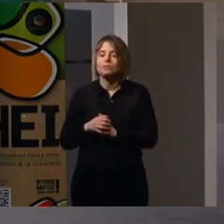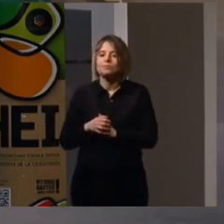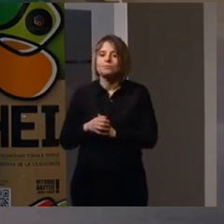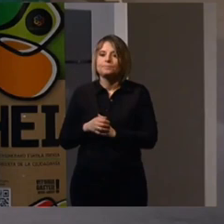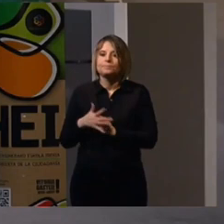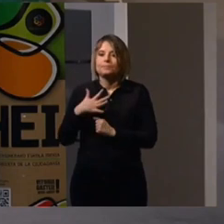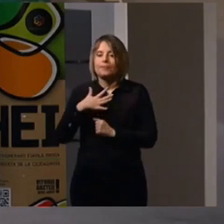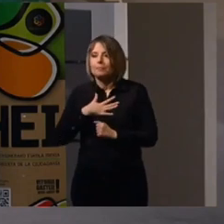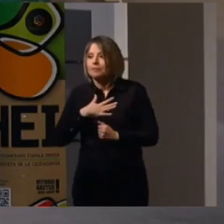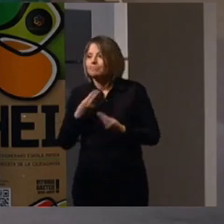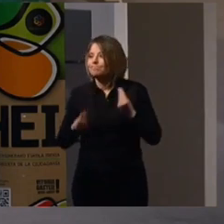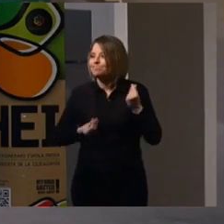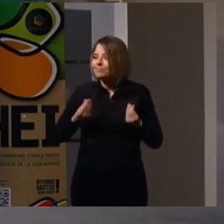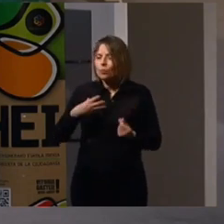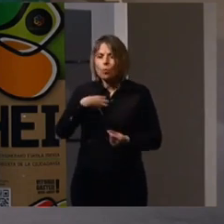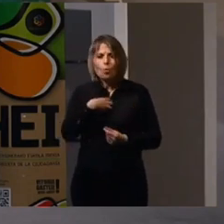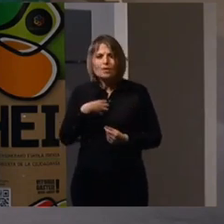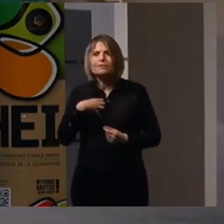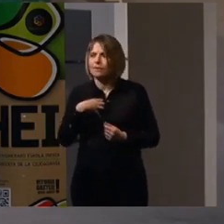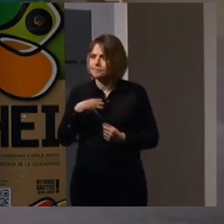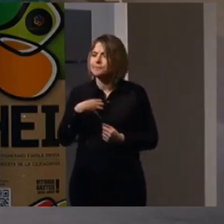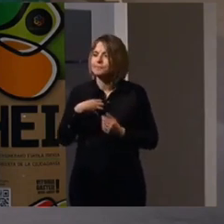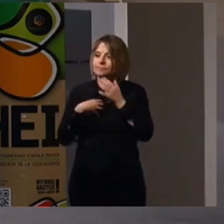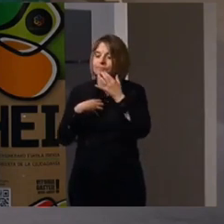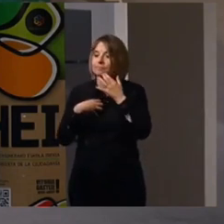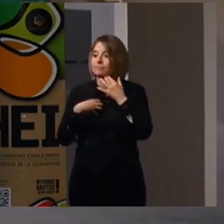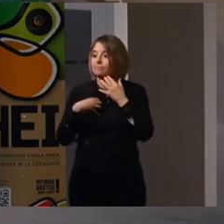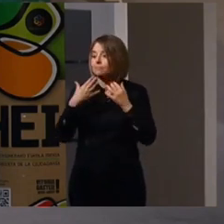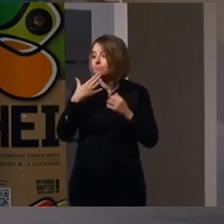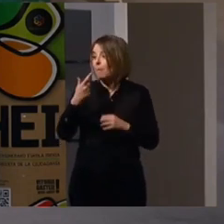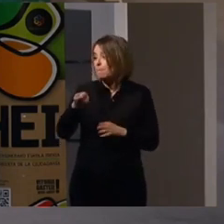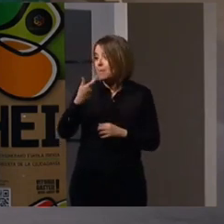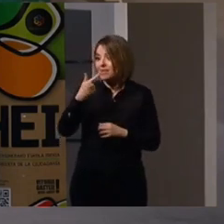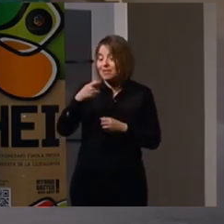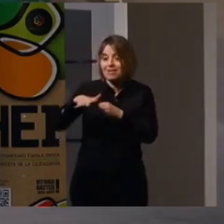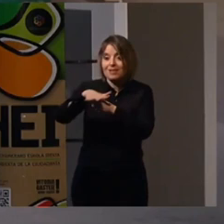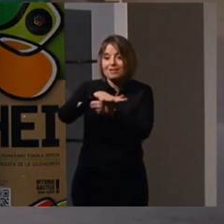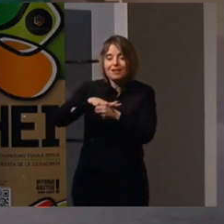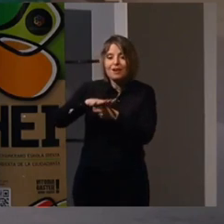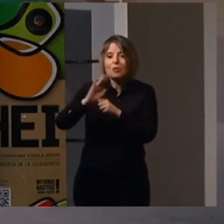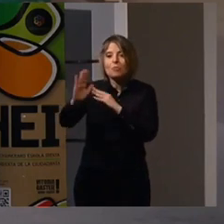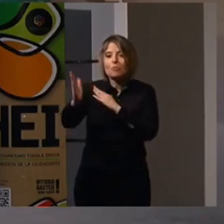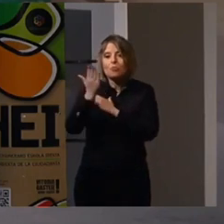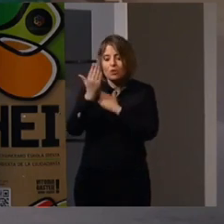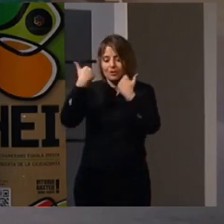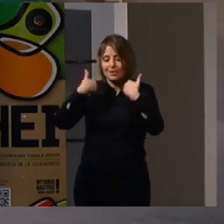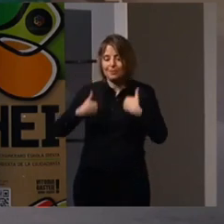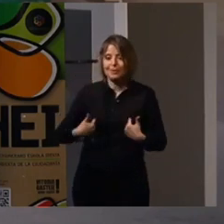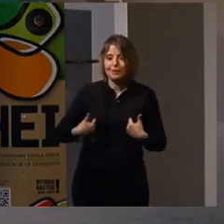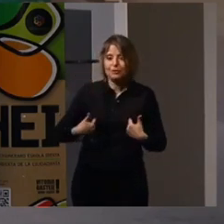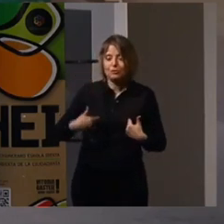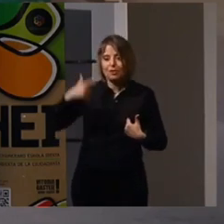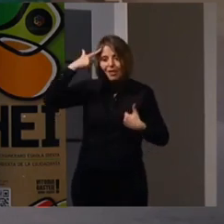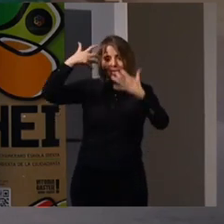Y a mí me cuesta como imaginar eso cuando desde la medicina muchas veces se plantea a la persona como